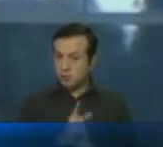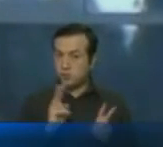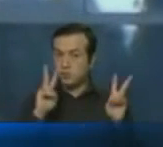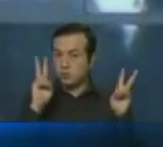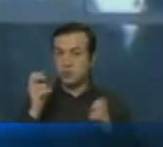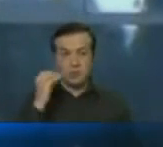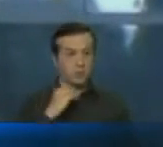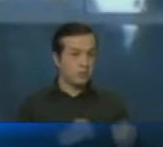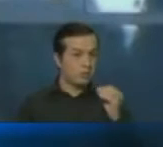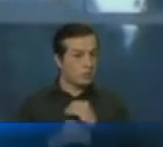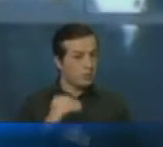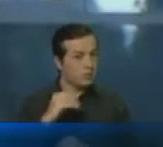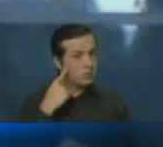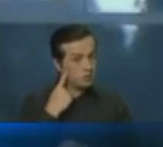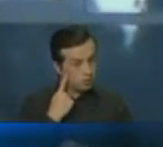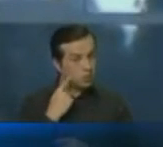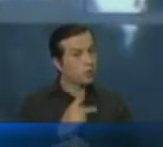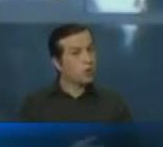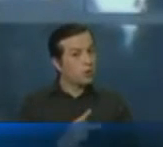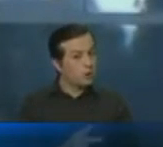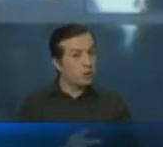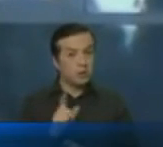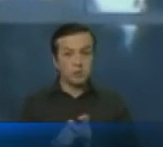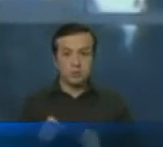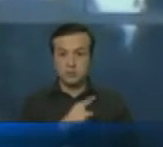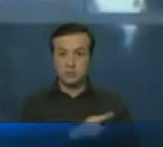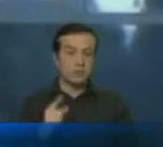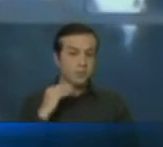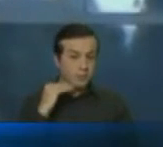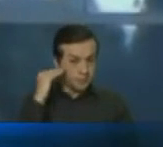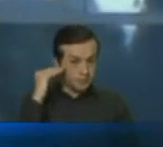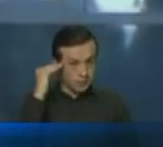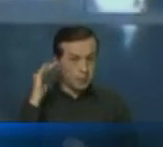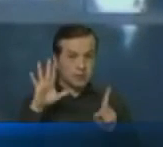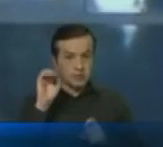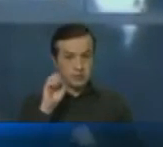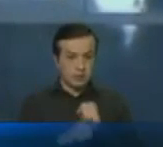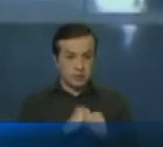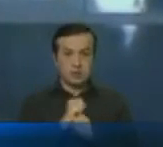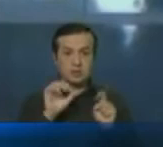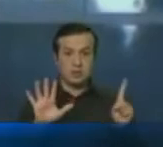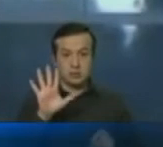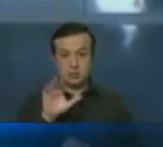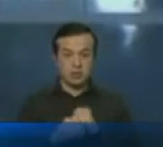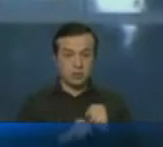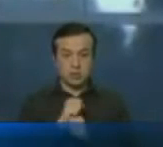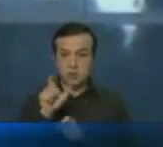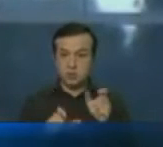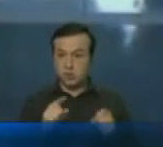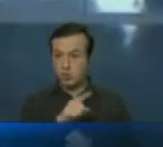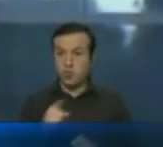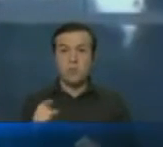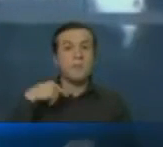el manejo de los alimentos. Ojo, cuidado a las personas mayores de 60, 65 años, que son las